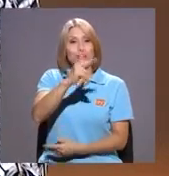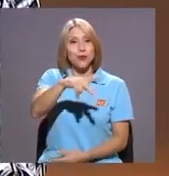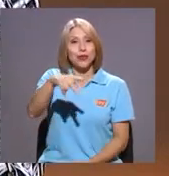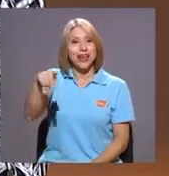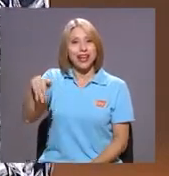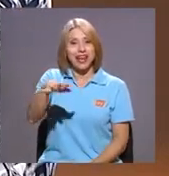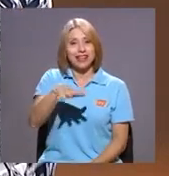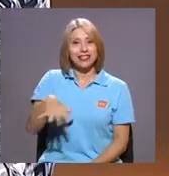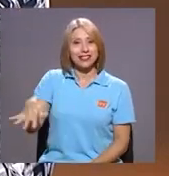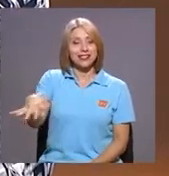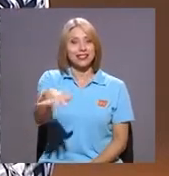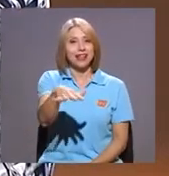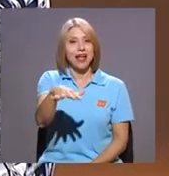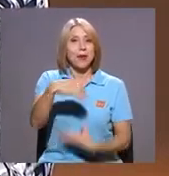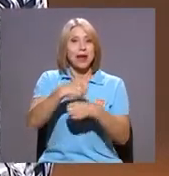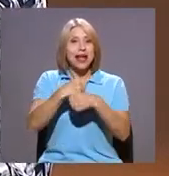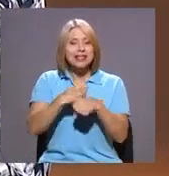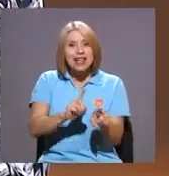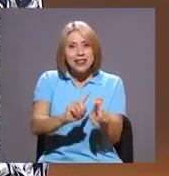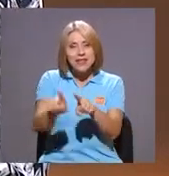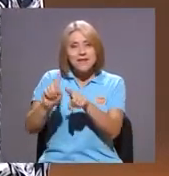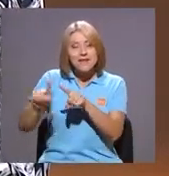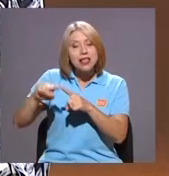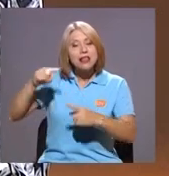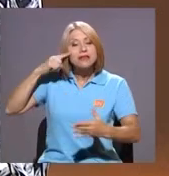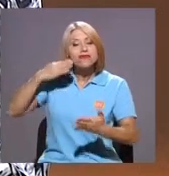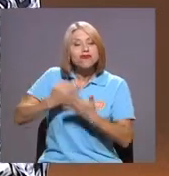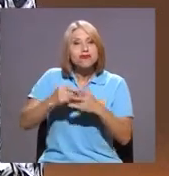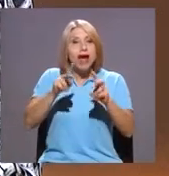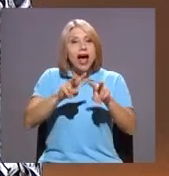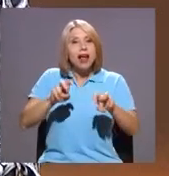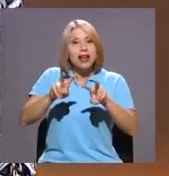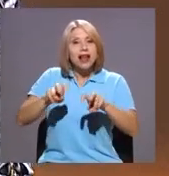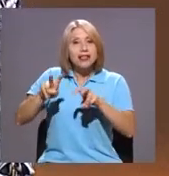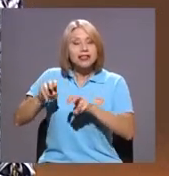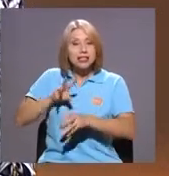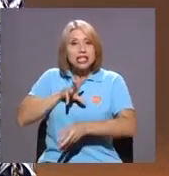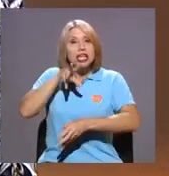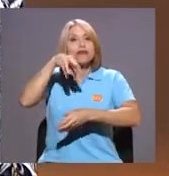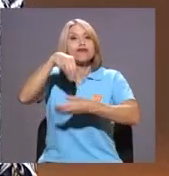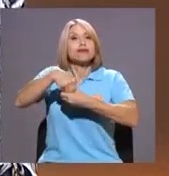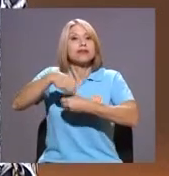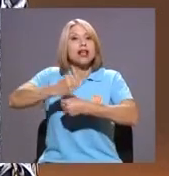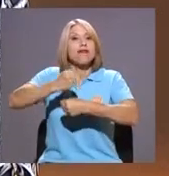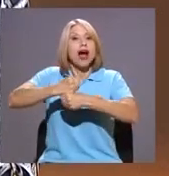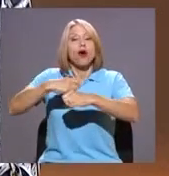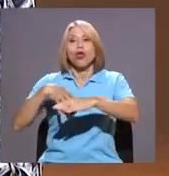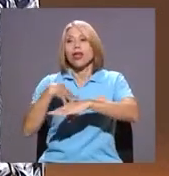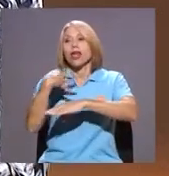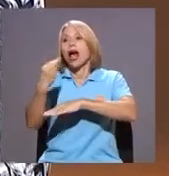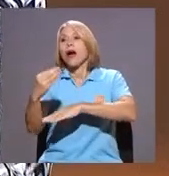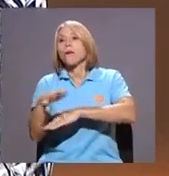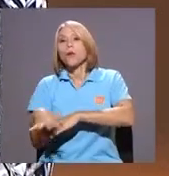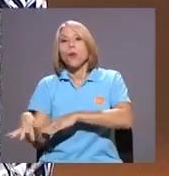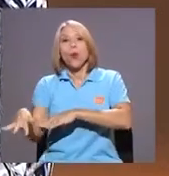una serie de análisis que incluyeron trabajo de campo. Entonces, anduvimos por allá